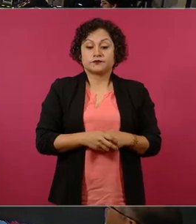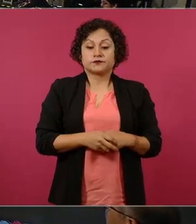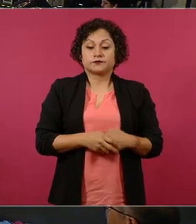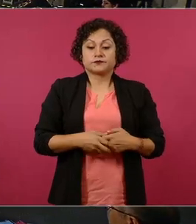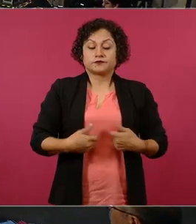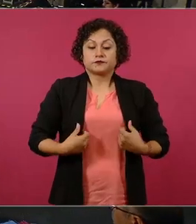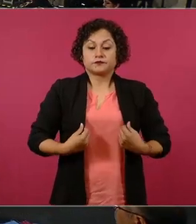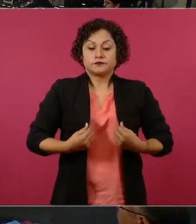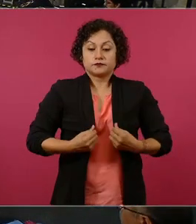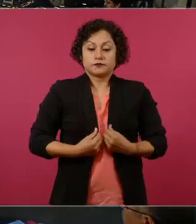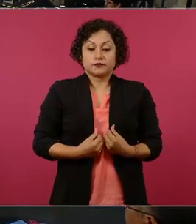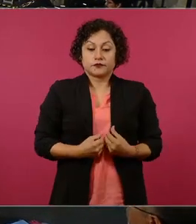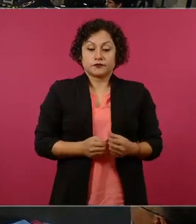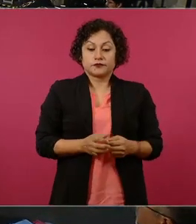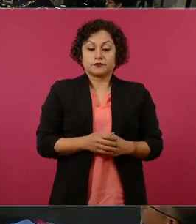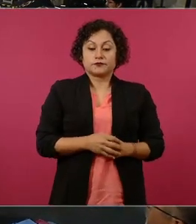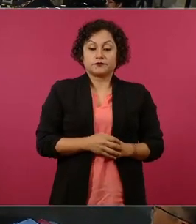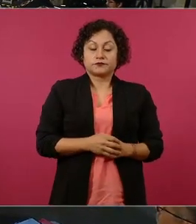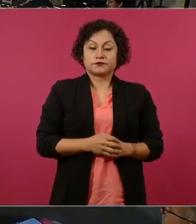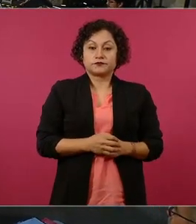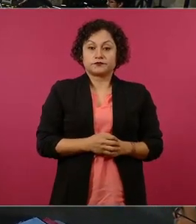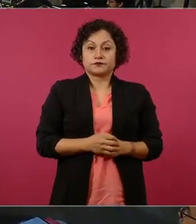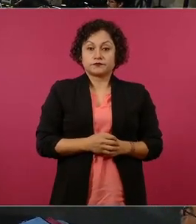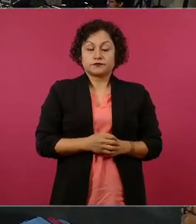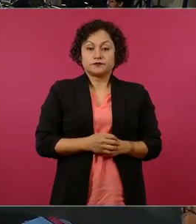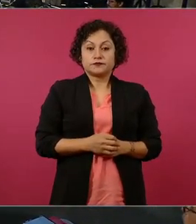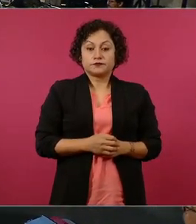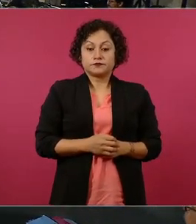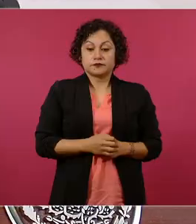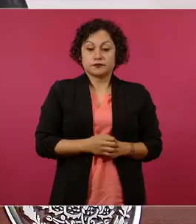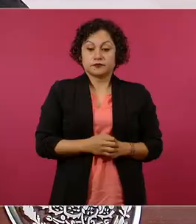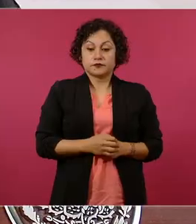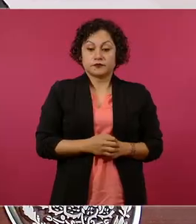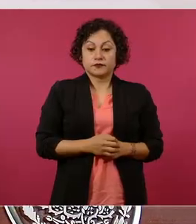preliminar para también